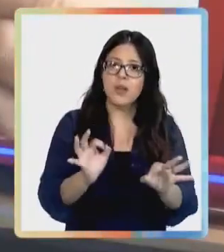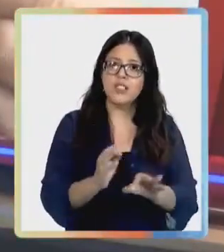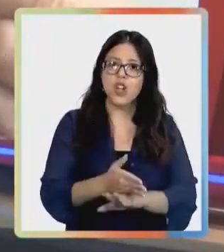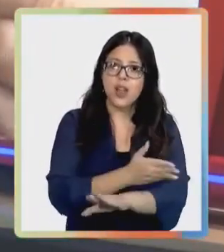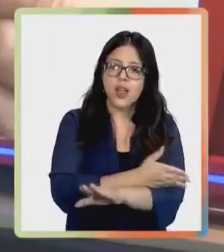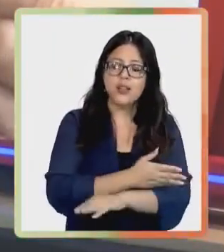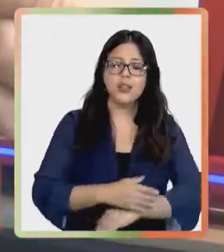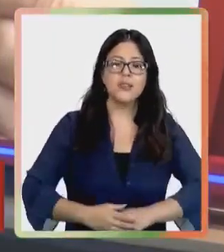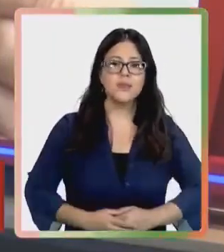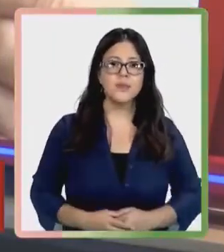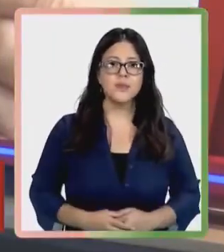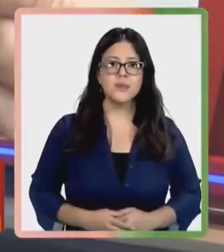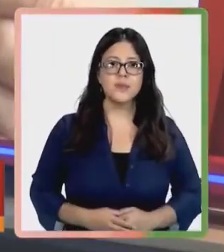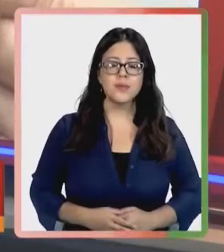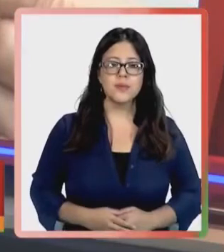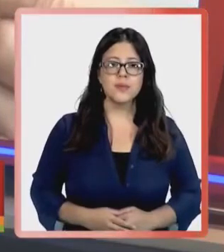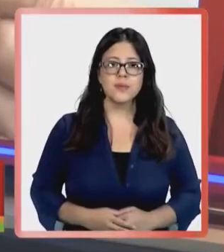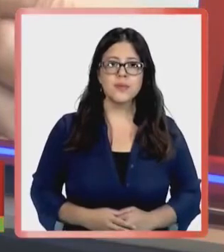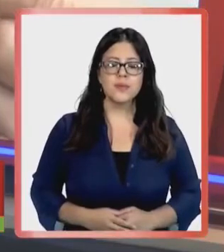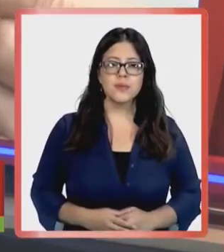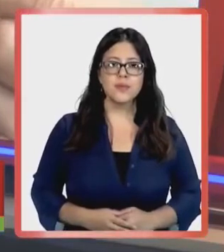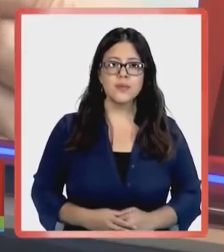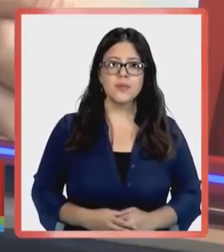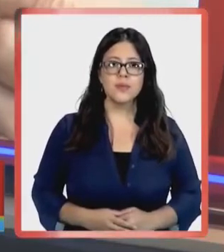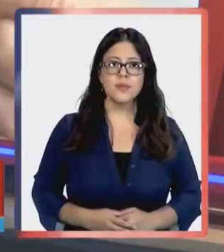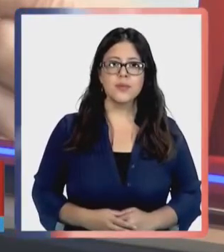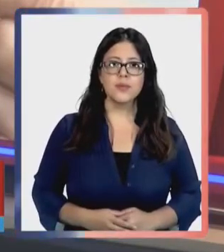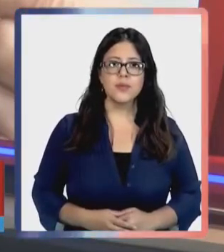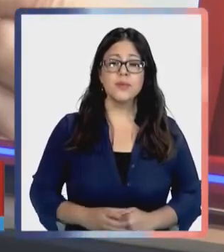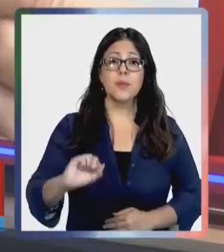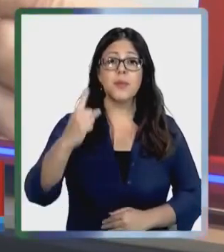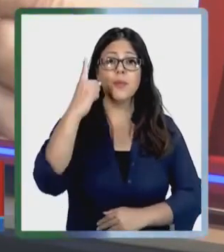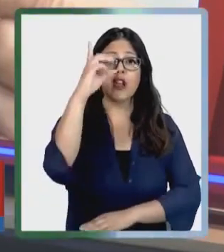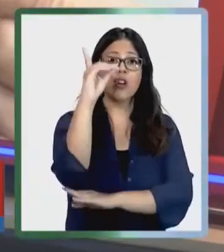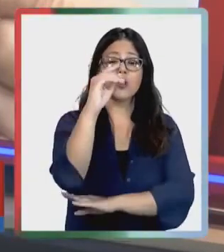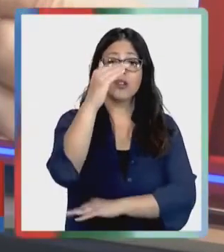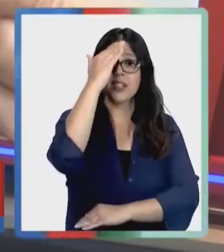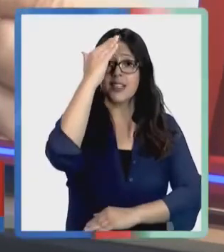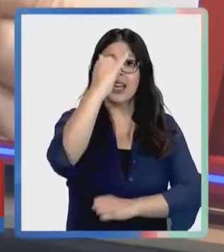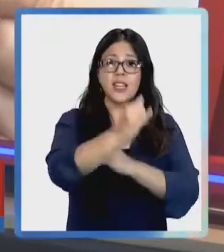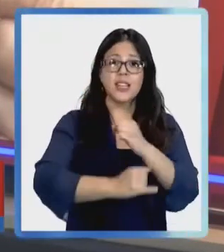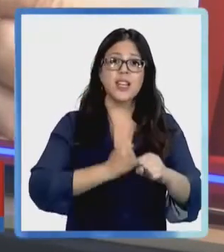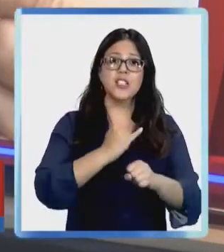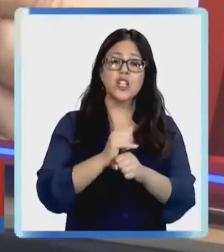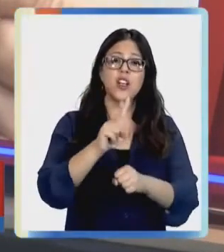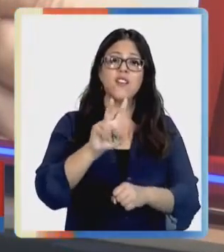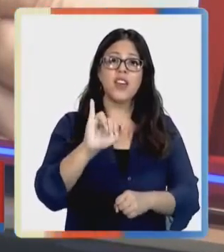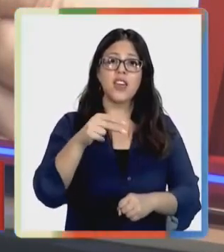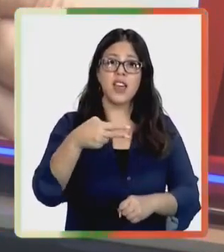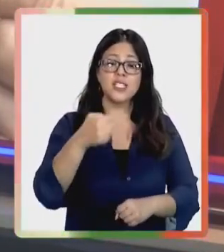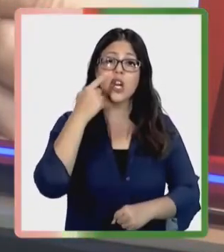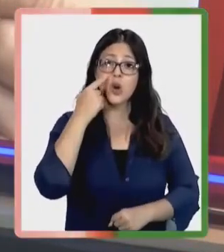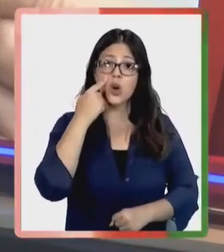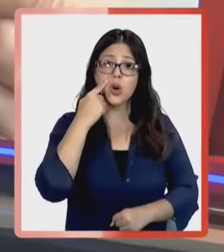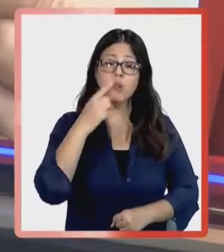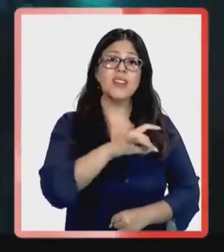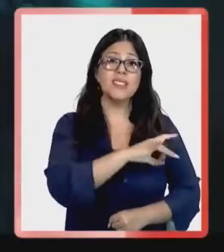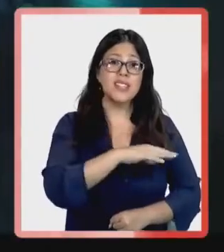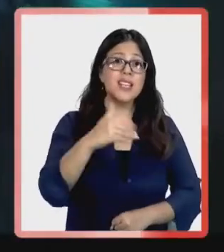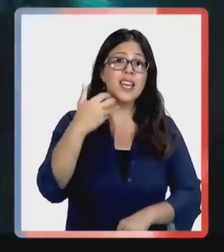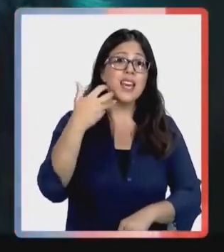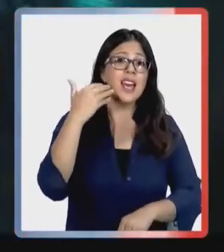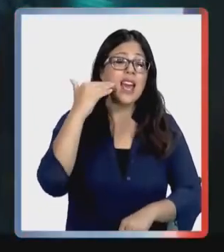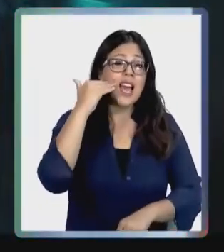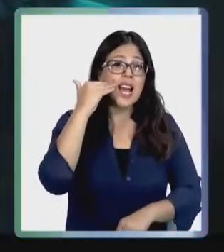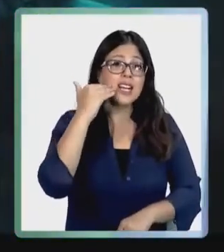El 1 de diciembre es el Día Internacional del VIH. Mucha atención, en Chile hay casi 80.000 personas con diagnóstico confirmado y se